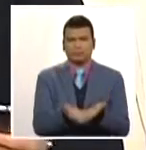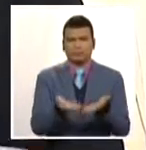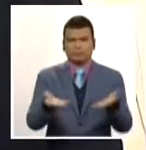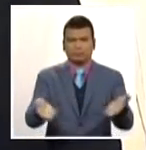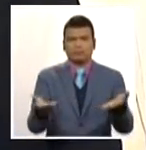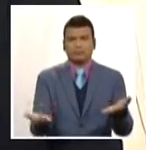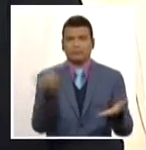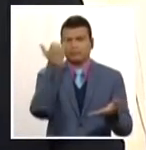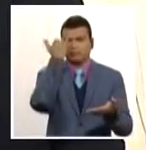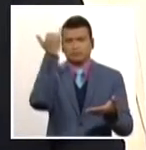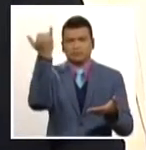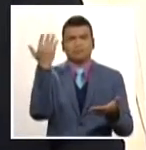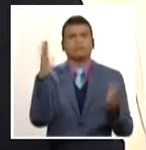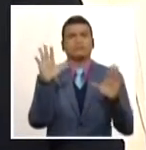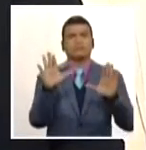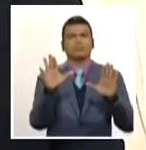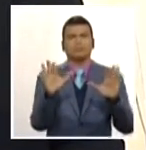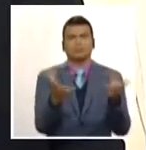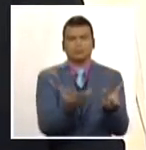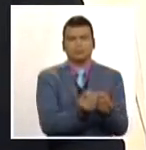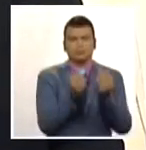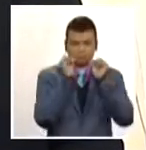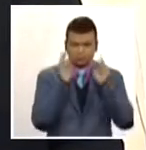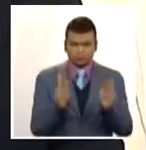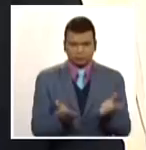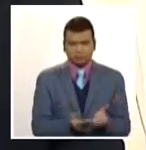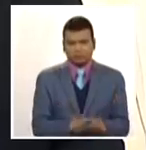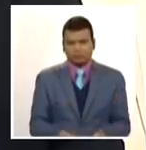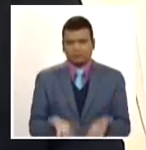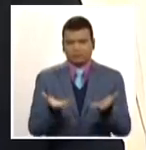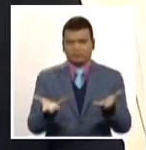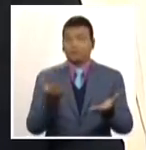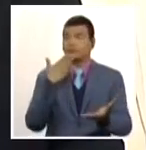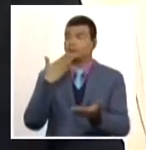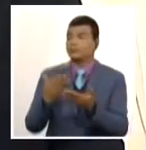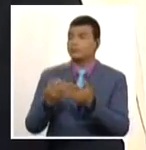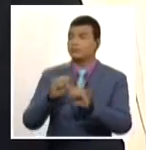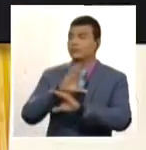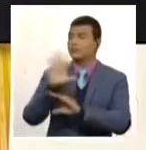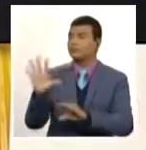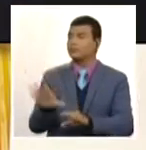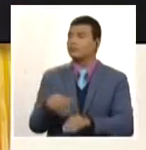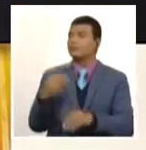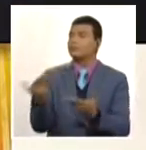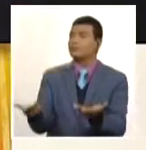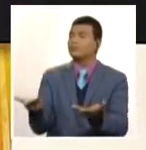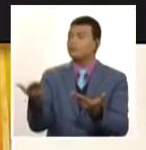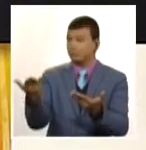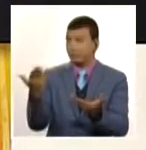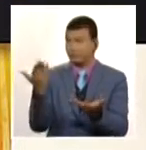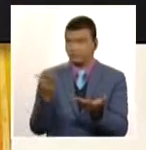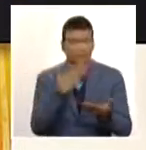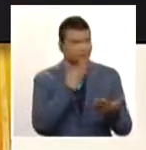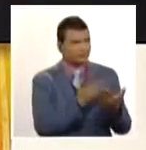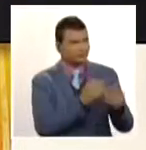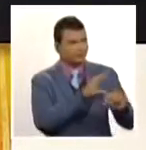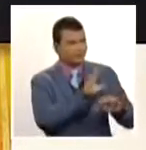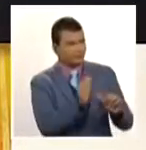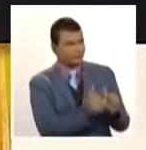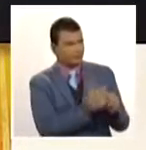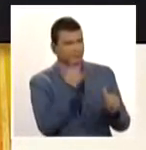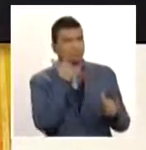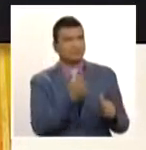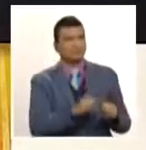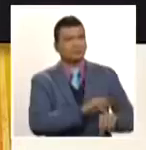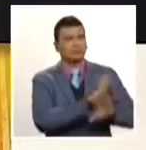juntosportumaco@gmail.com, una iniciativa de los estudiantes para todos. Mi amigo Pablo, buenos días, ¿cómo estás? ¿Qué tal, Armando? Muy buenos días, qué grato compartir con ustedes la franja de las